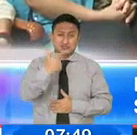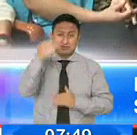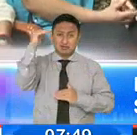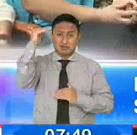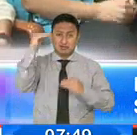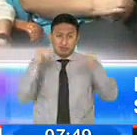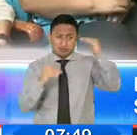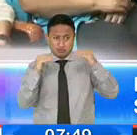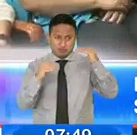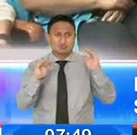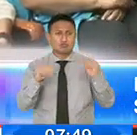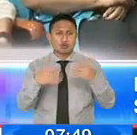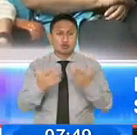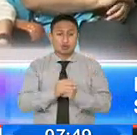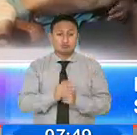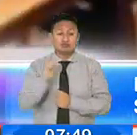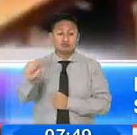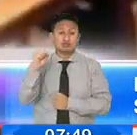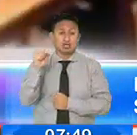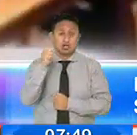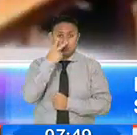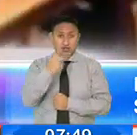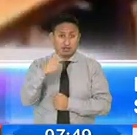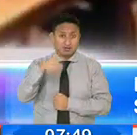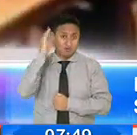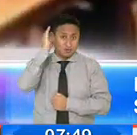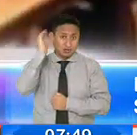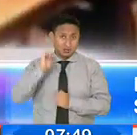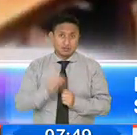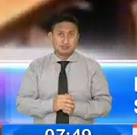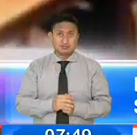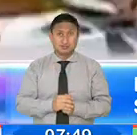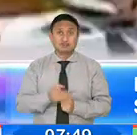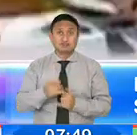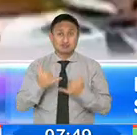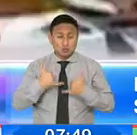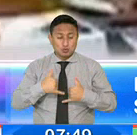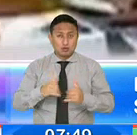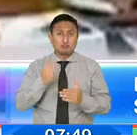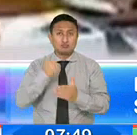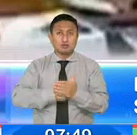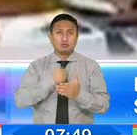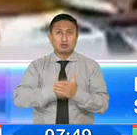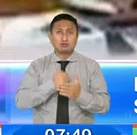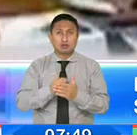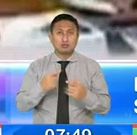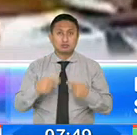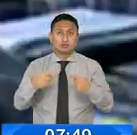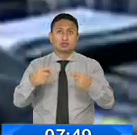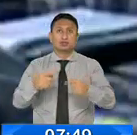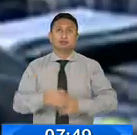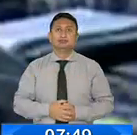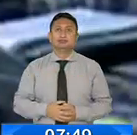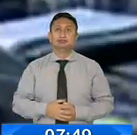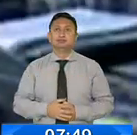y ofrecer derechos palpables hacia las mujeres, quienes continúan en la lucha cada día, informó Caterine Aguirre.